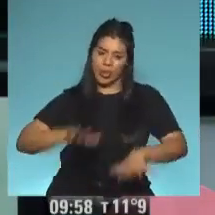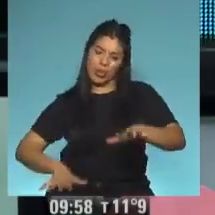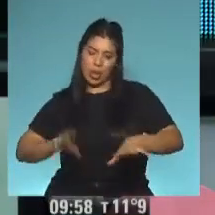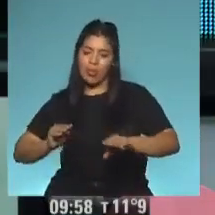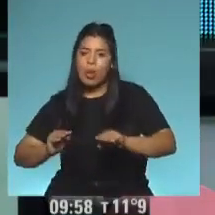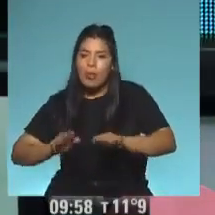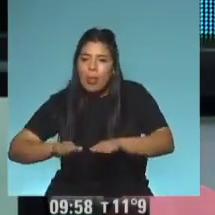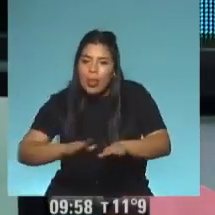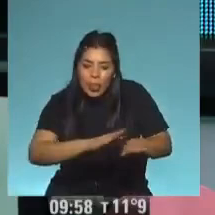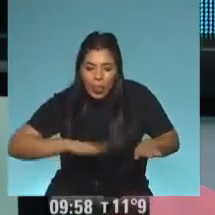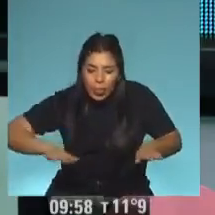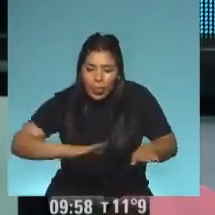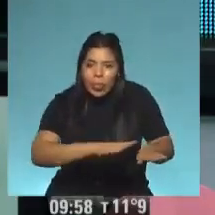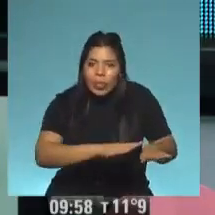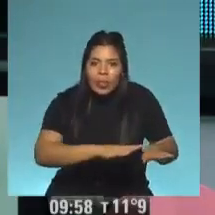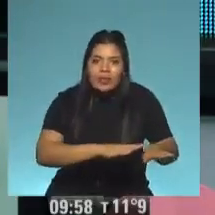cangrejo.